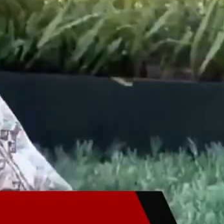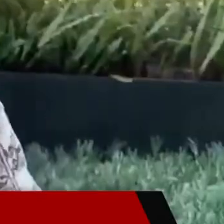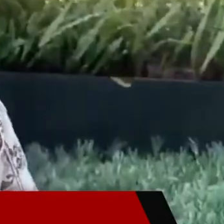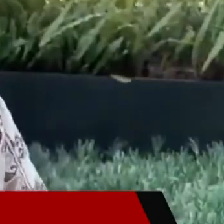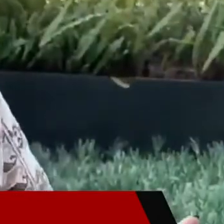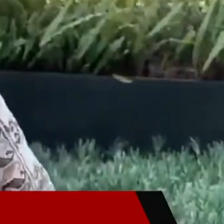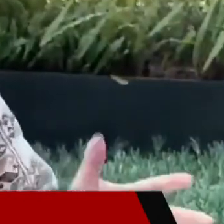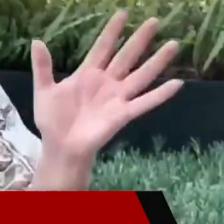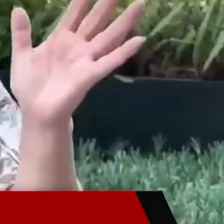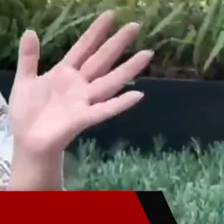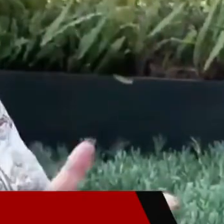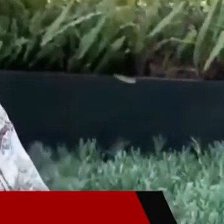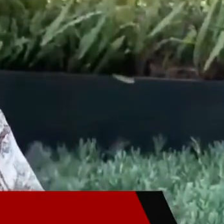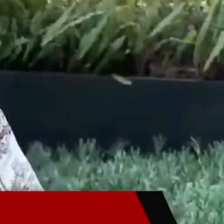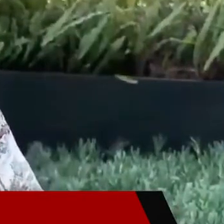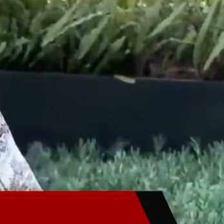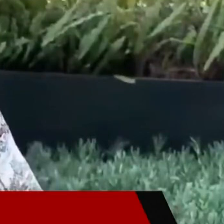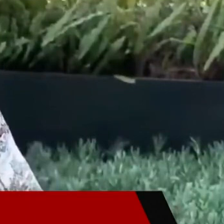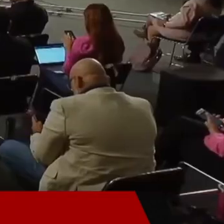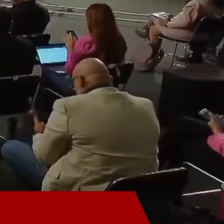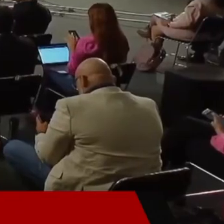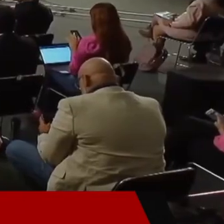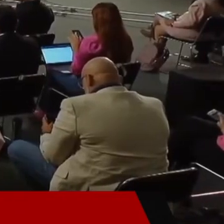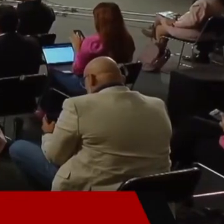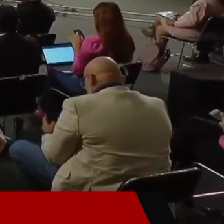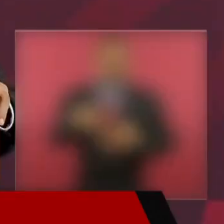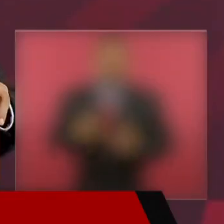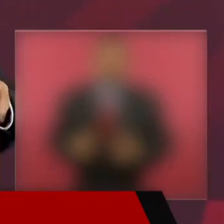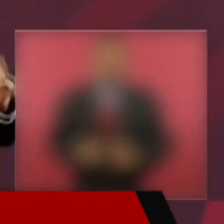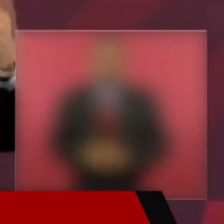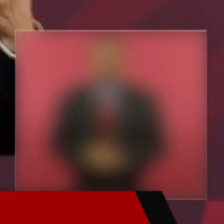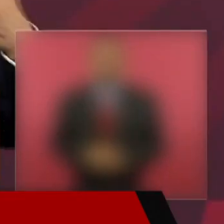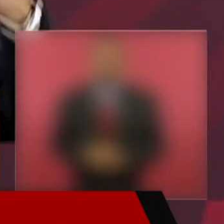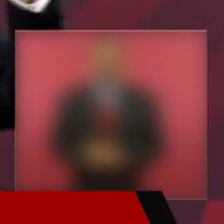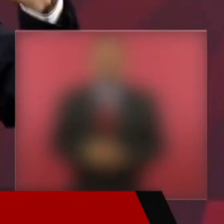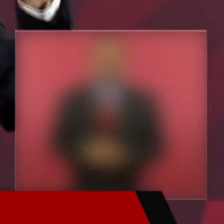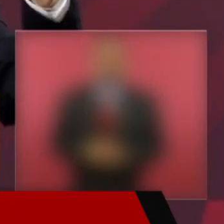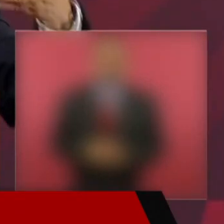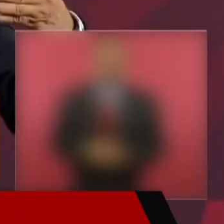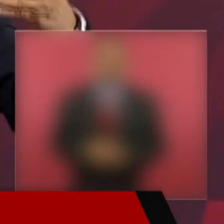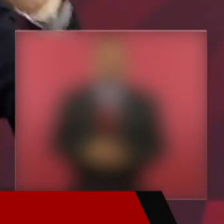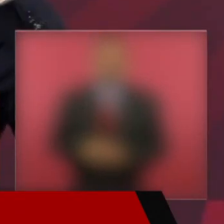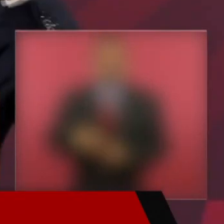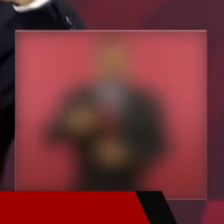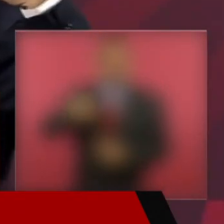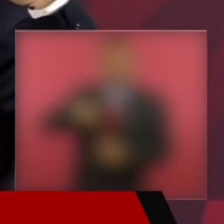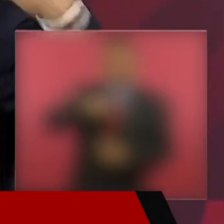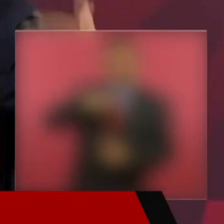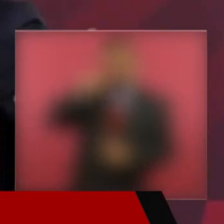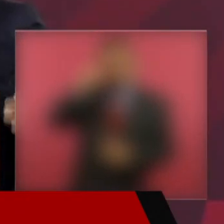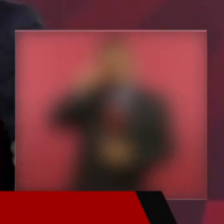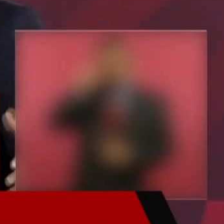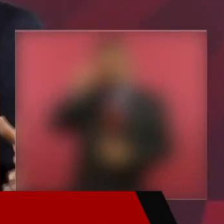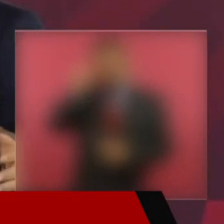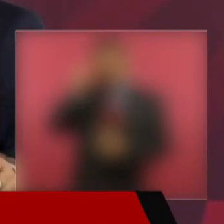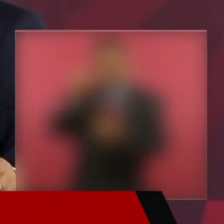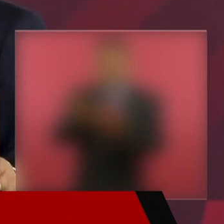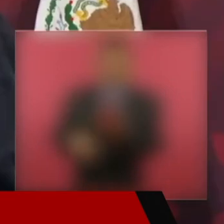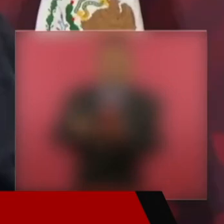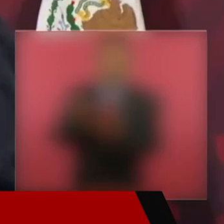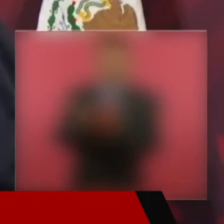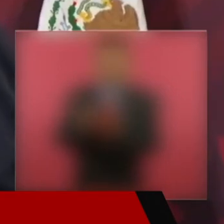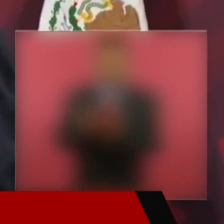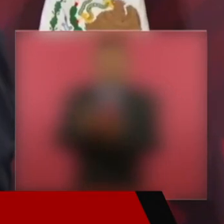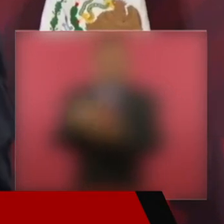o resultado de menoscabar o anular sus derechos político-electorales, incluyendo el ejercicio del cargo. Pues la